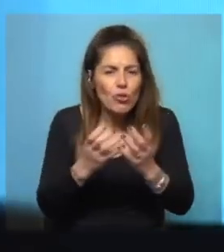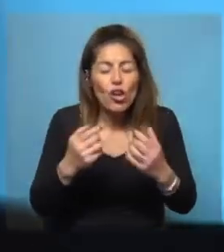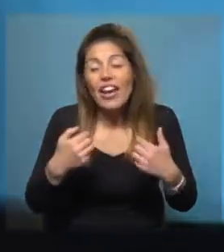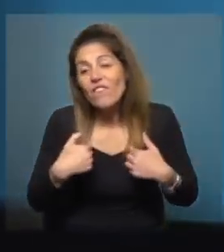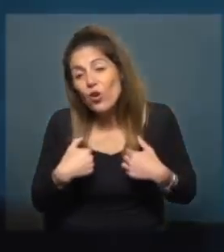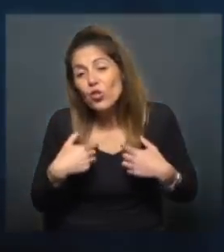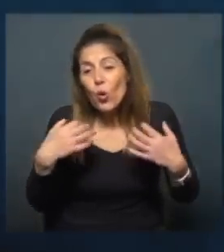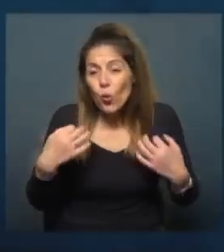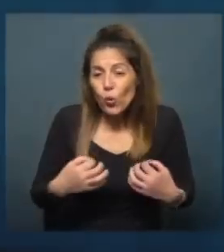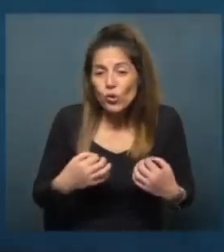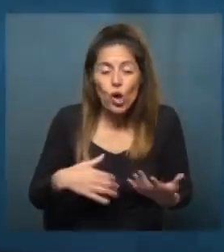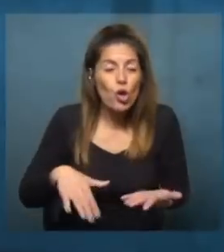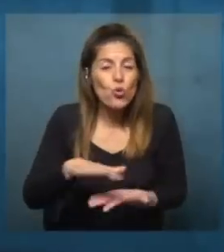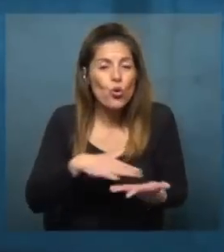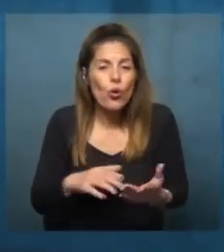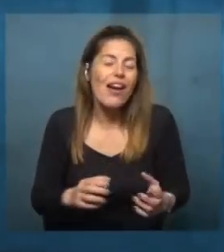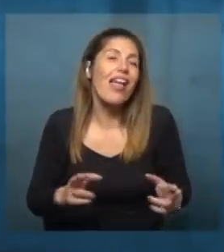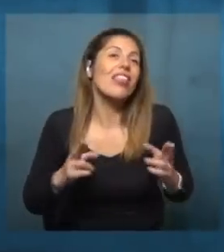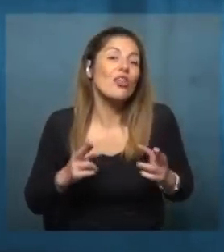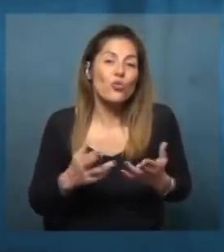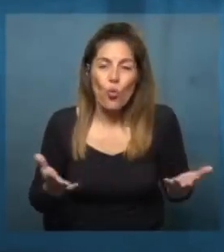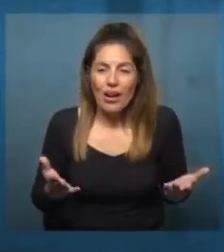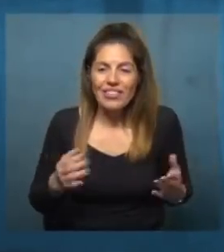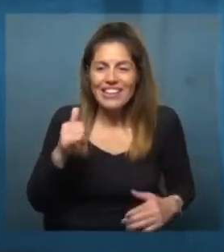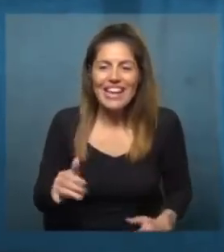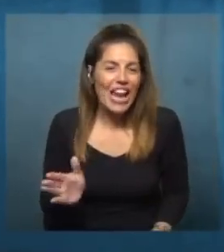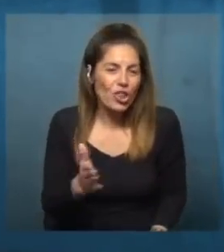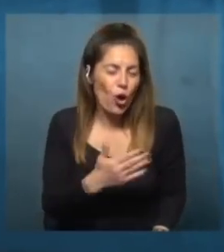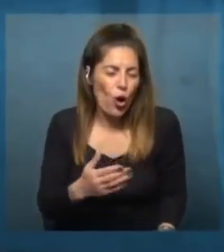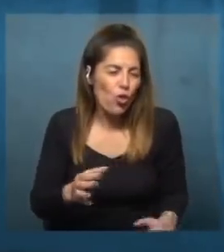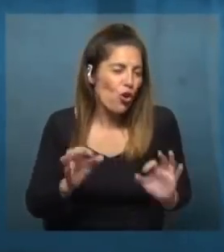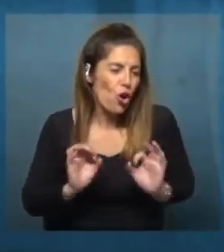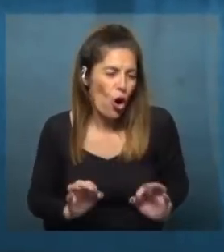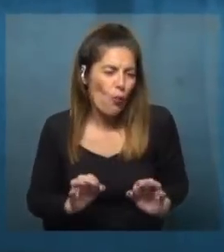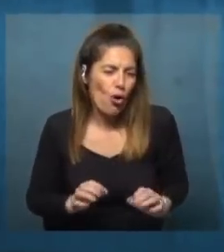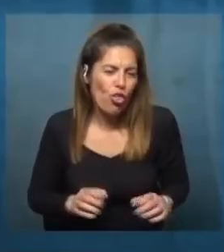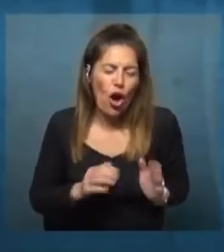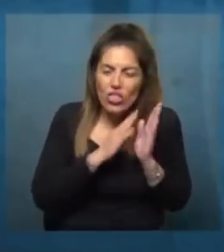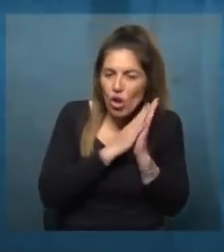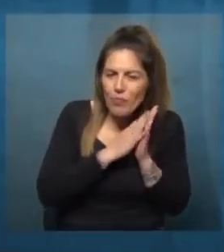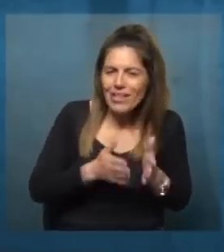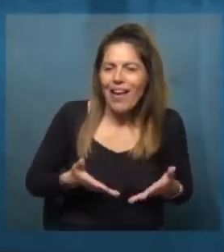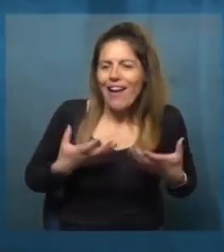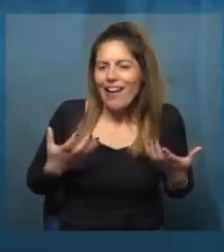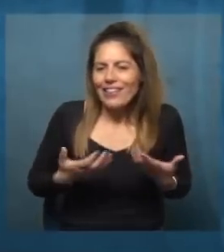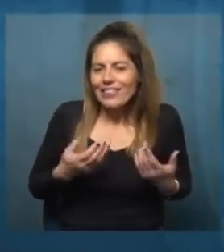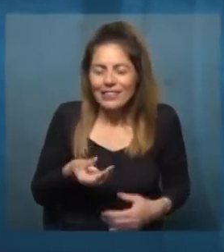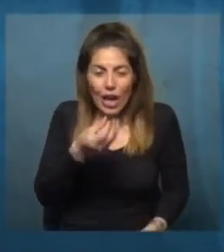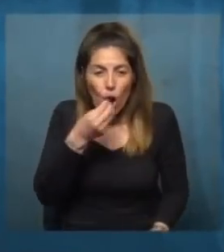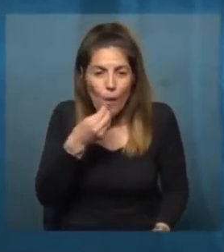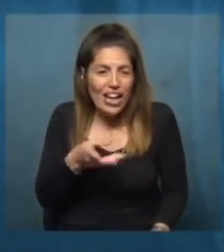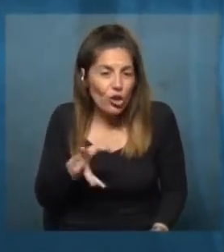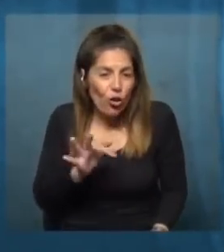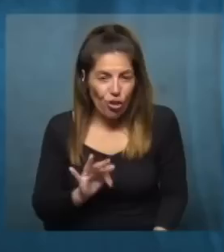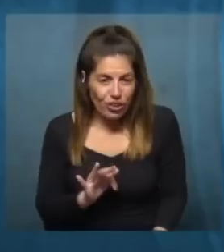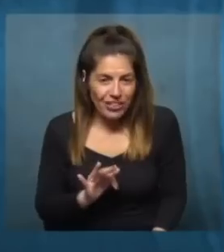a vos te tocó estar en un lugar privilegiado y tener todo y tener Confort y dormir calentita y comer todos los días Entonces yo